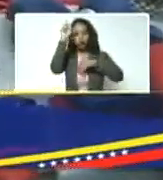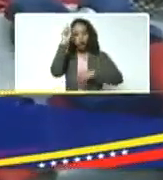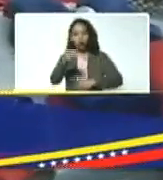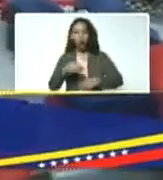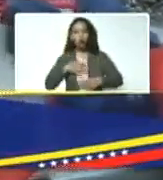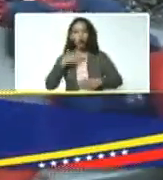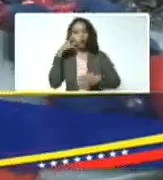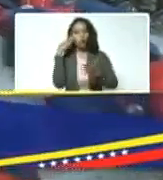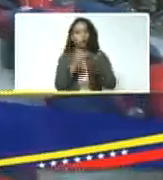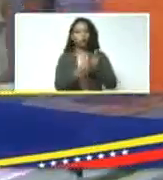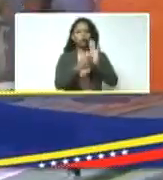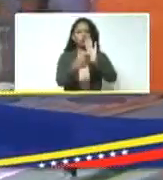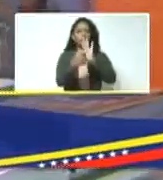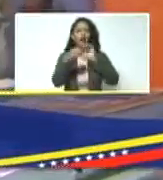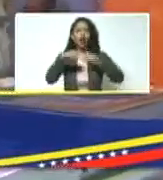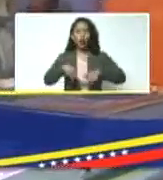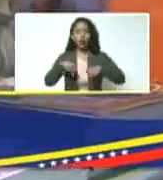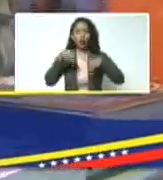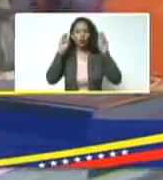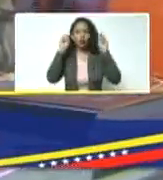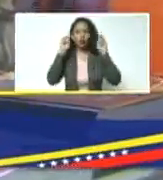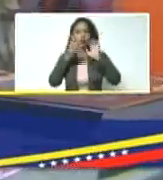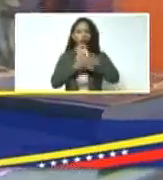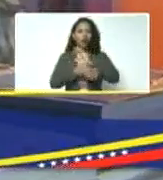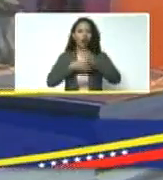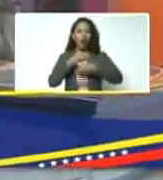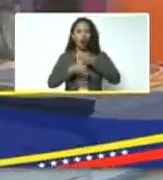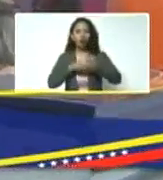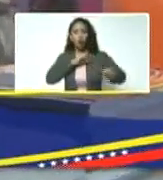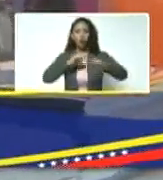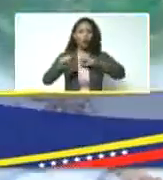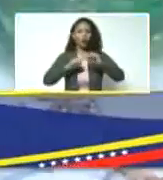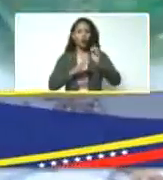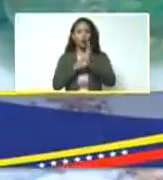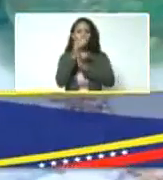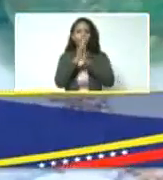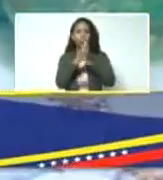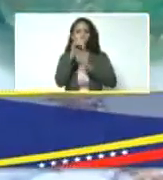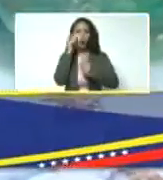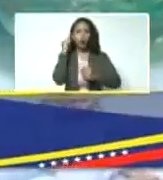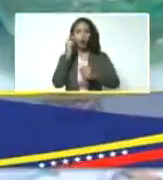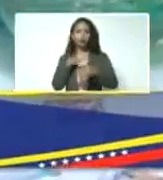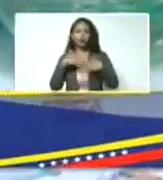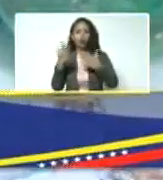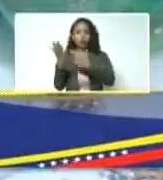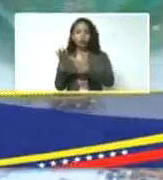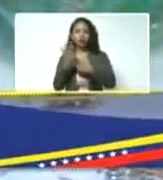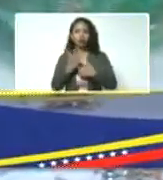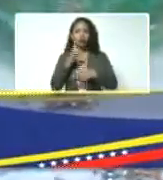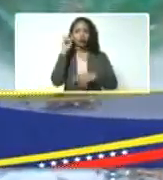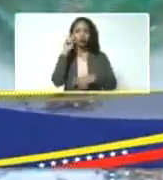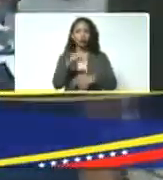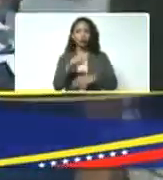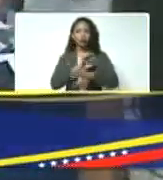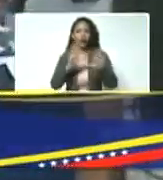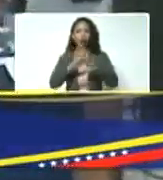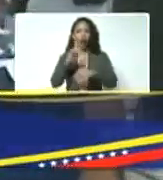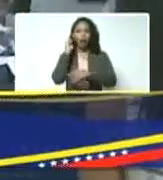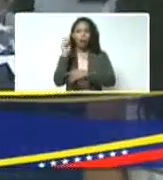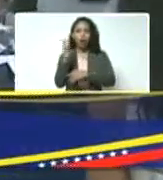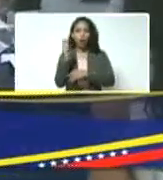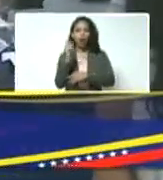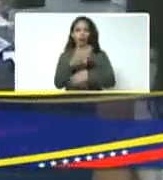pueda mostrarnos, en este caso, lo que ha hecho el movimiento de emprendedores, que ha recibido también ya su